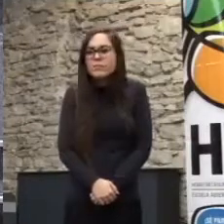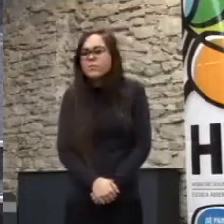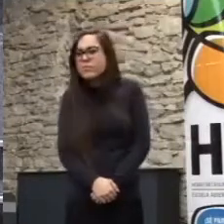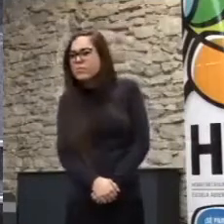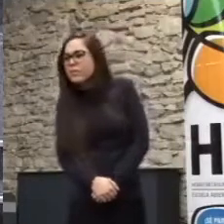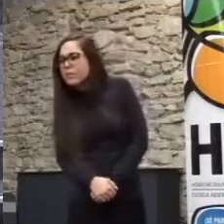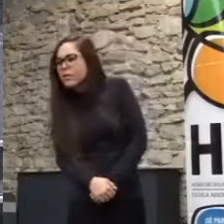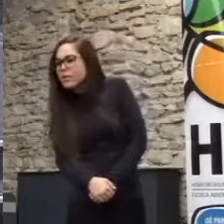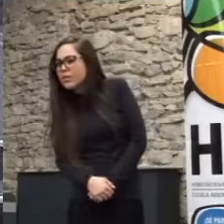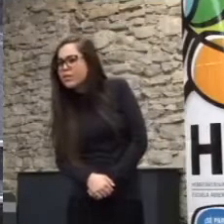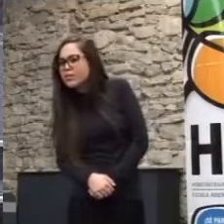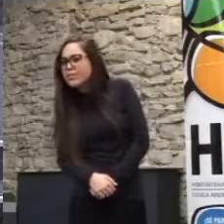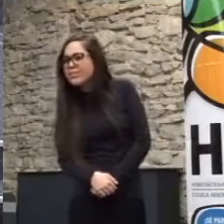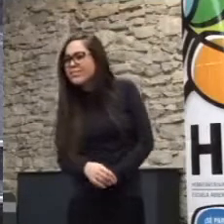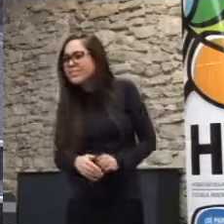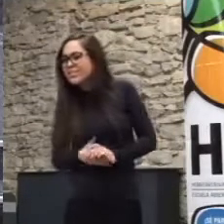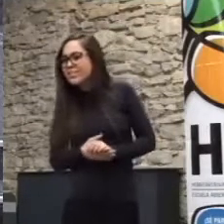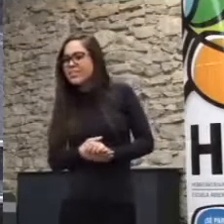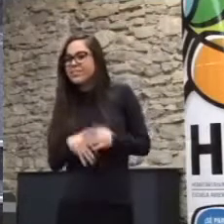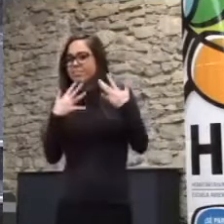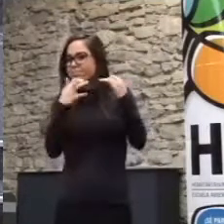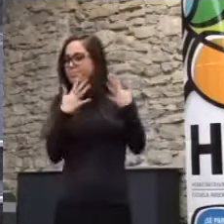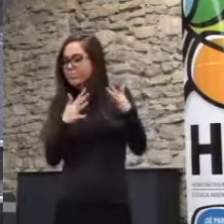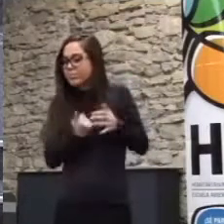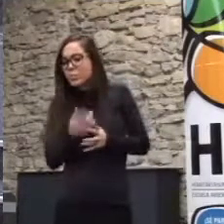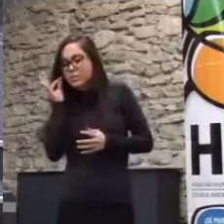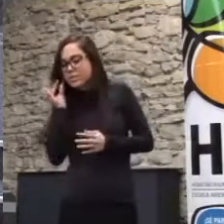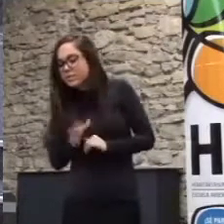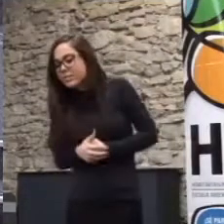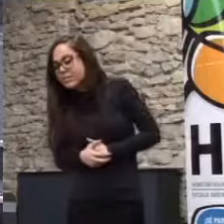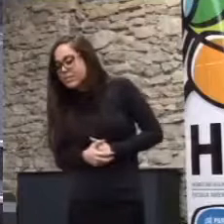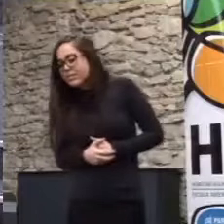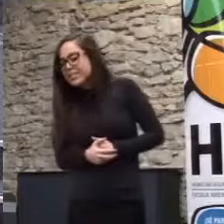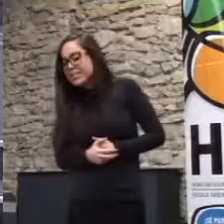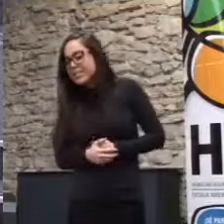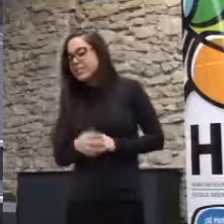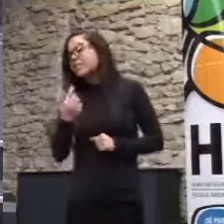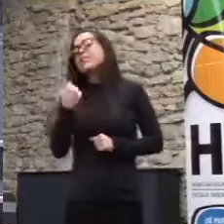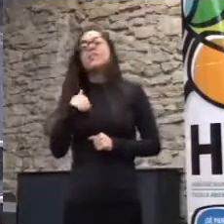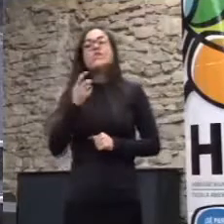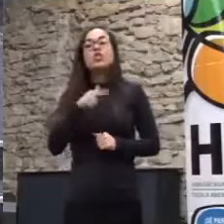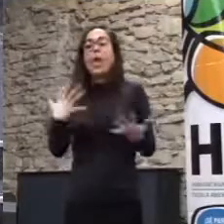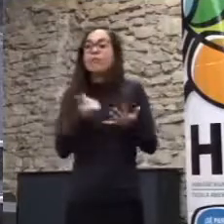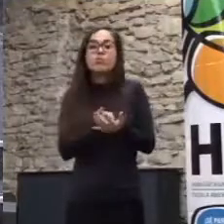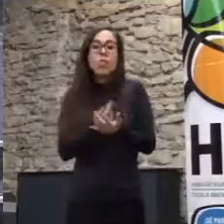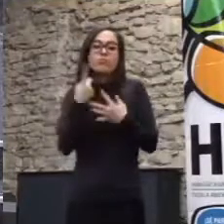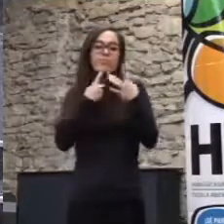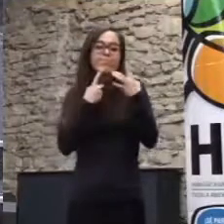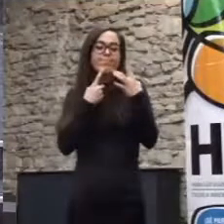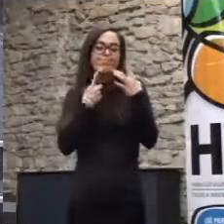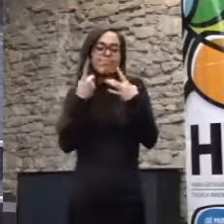no lo vivo, me refiero. Uh-huh. Y porque yo gestiono esas ruedas de prensa y yo efectivamente no llego a todas. Uh-huh. Y